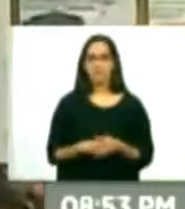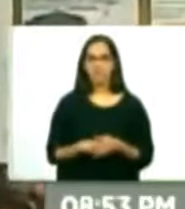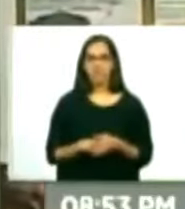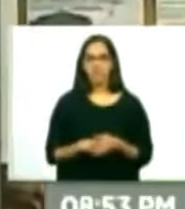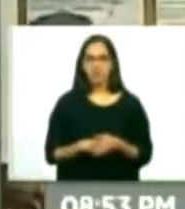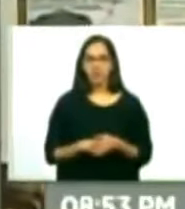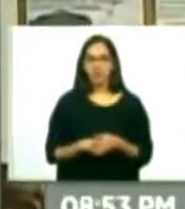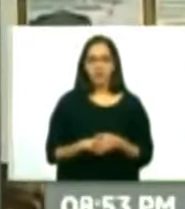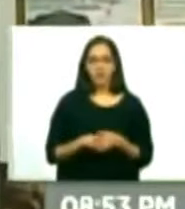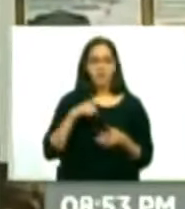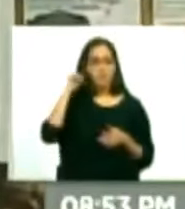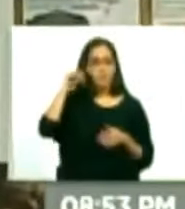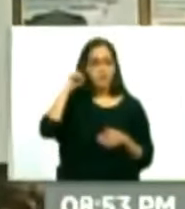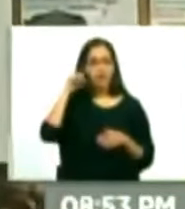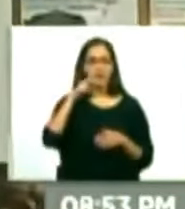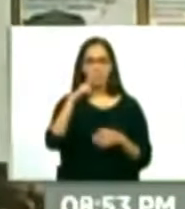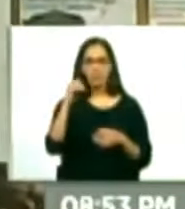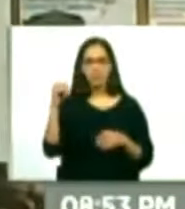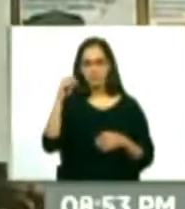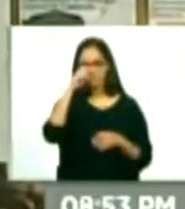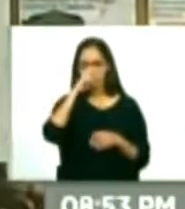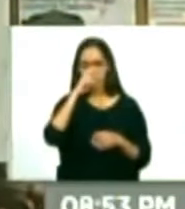Referente a un video, referente a los 200 años